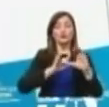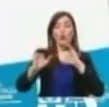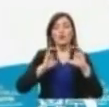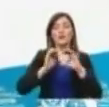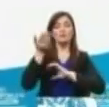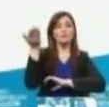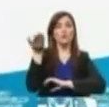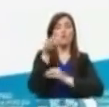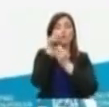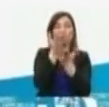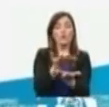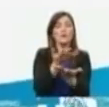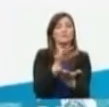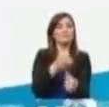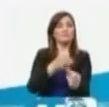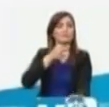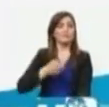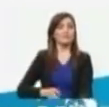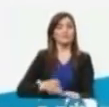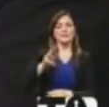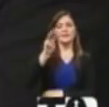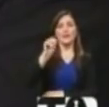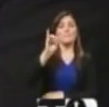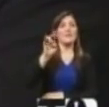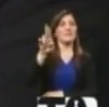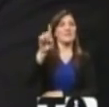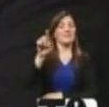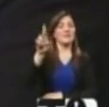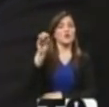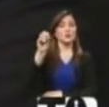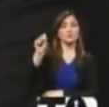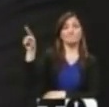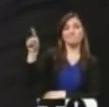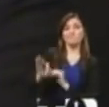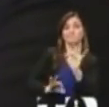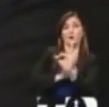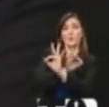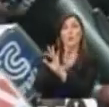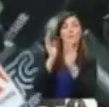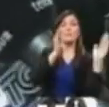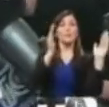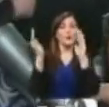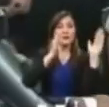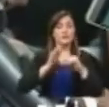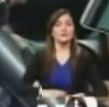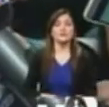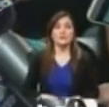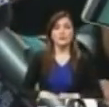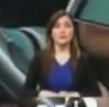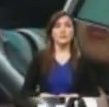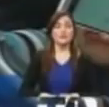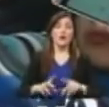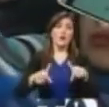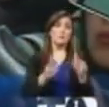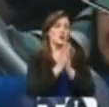informa acerca de la renuncia y anuncia que será Andrés Midero, secretario de Planificación, quien ocupará temporalmente el cargo. Es un pedido del presidente. Ustedes